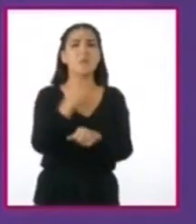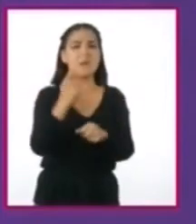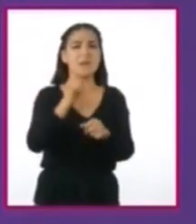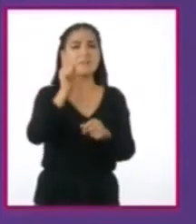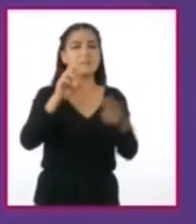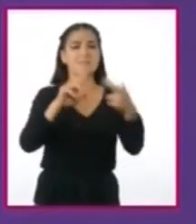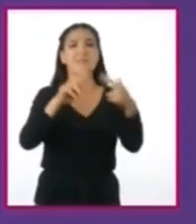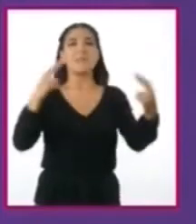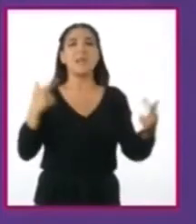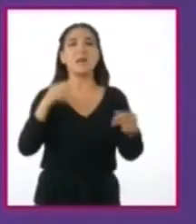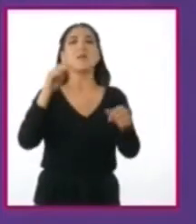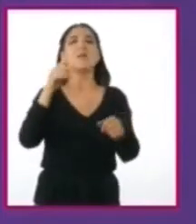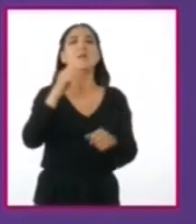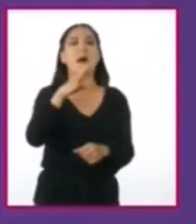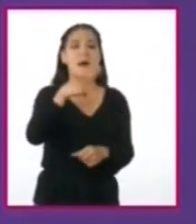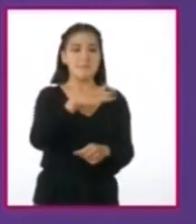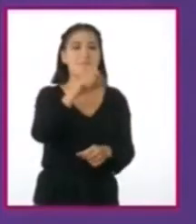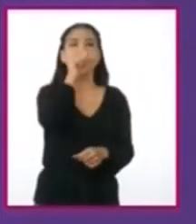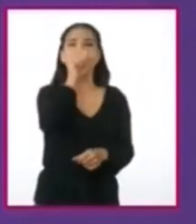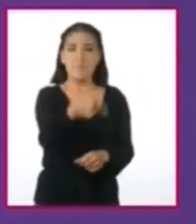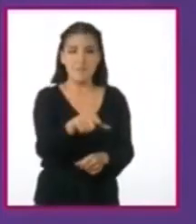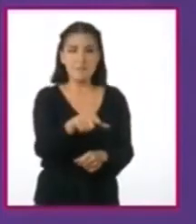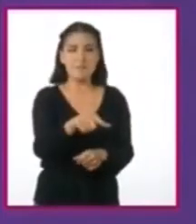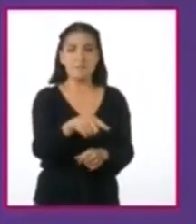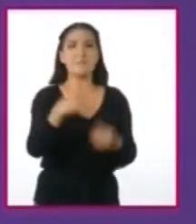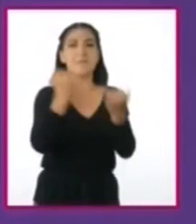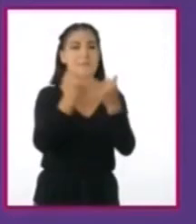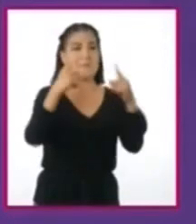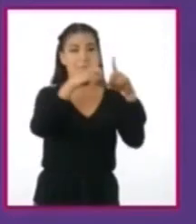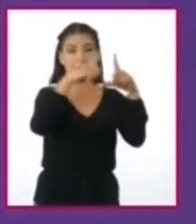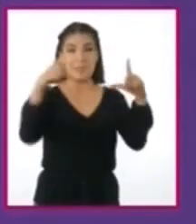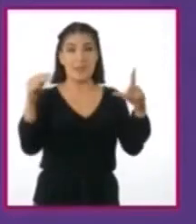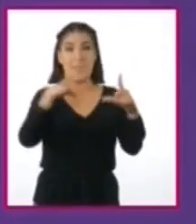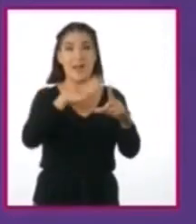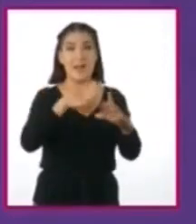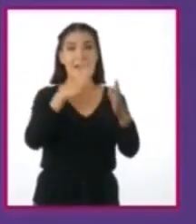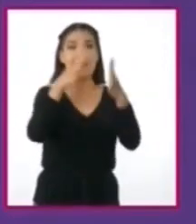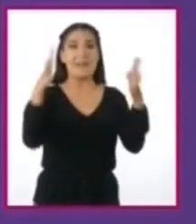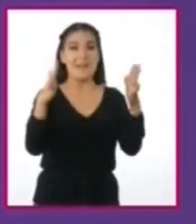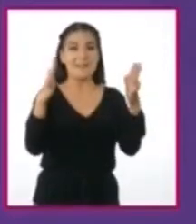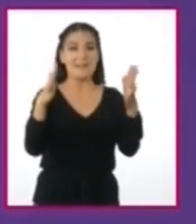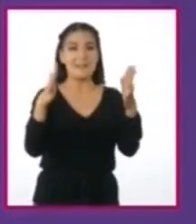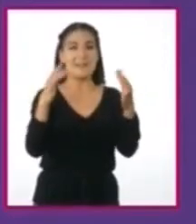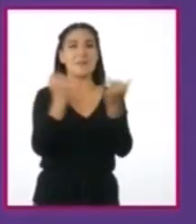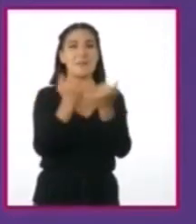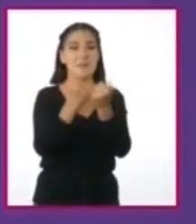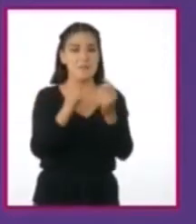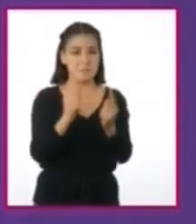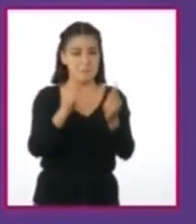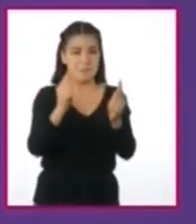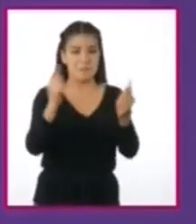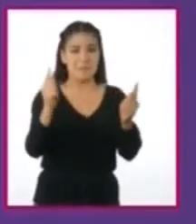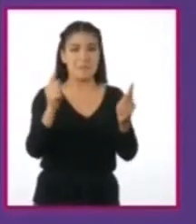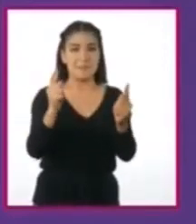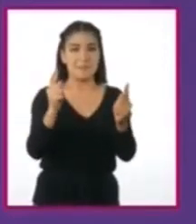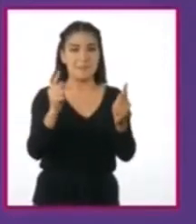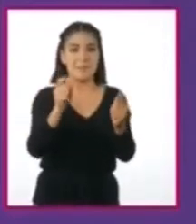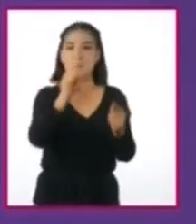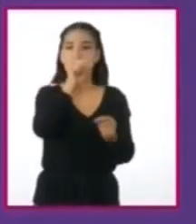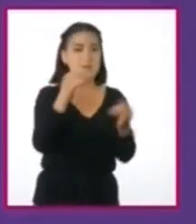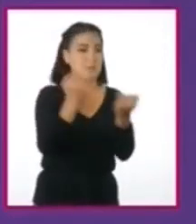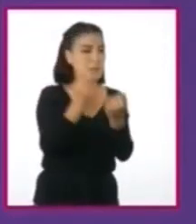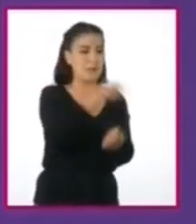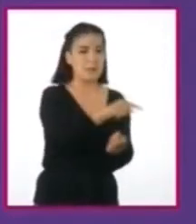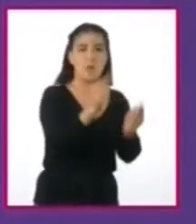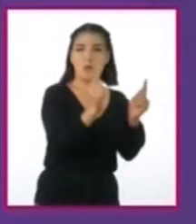relación es precisamente esa. El triángulo grande es quien debe crecer en proporción con el triángulo